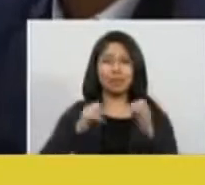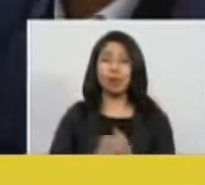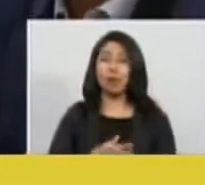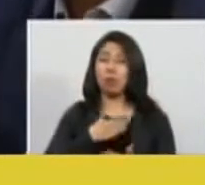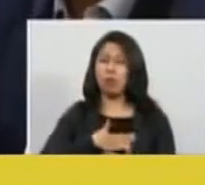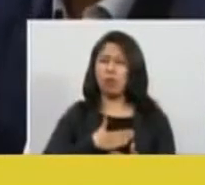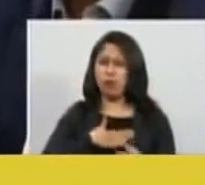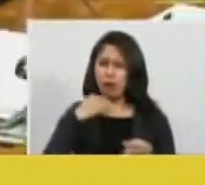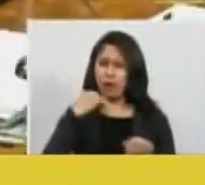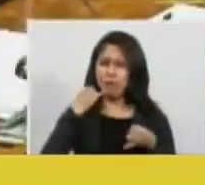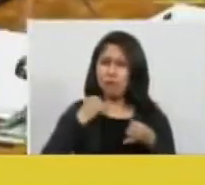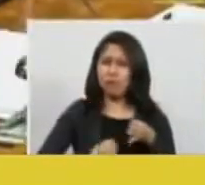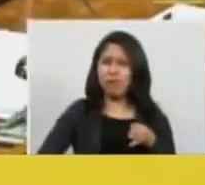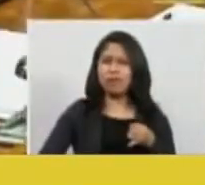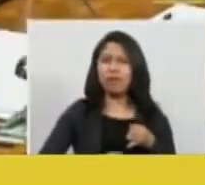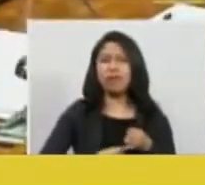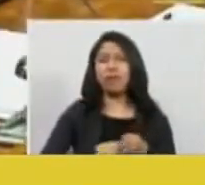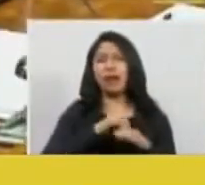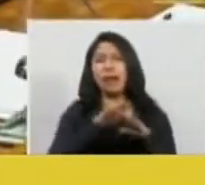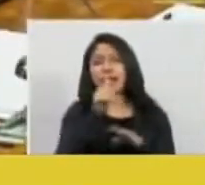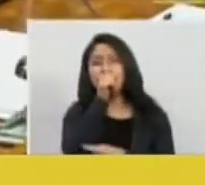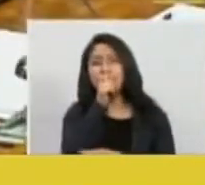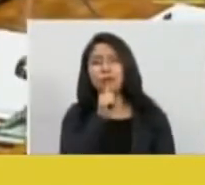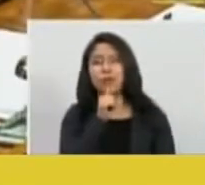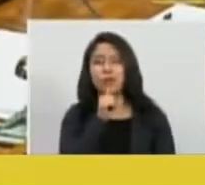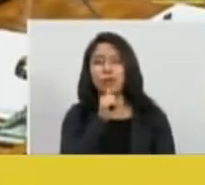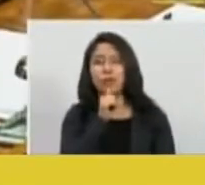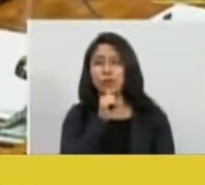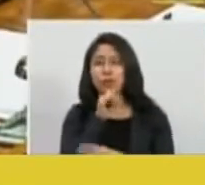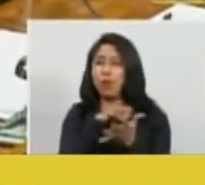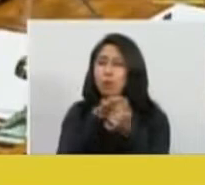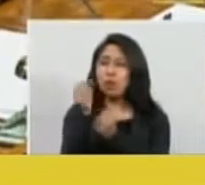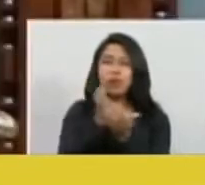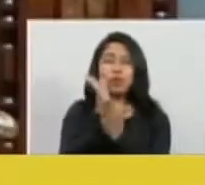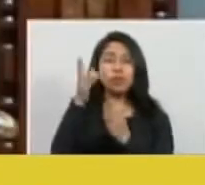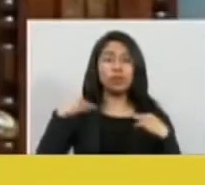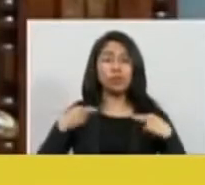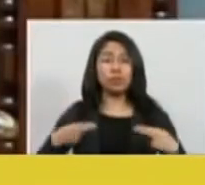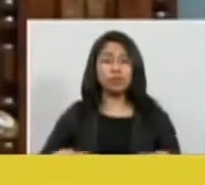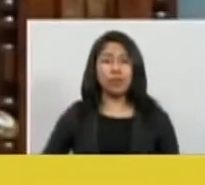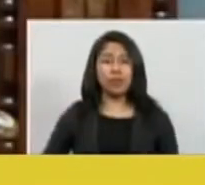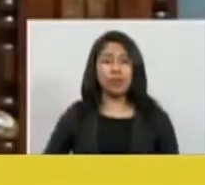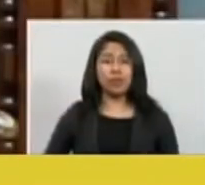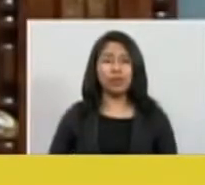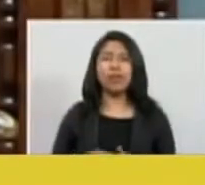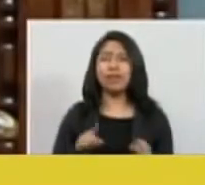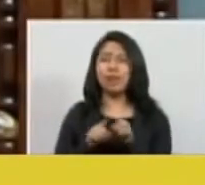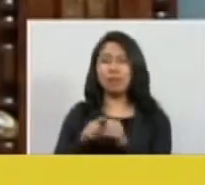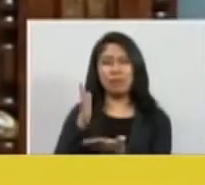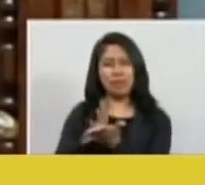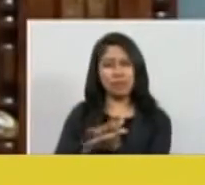la intolerancia, a la violación de los derechos humanos y de nuestra madre